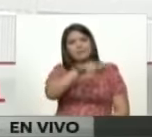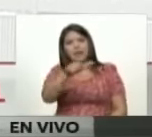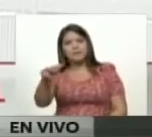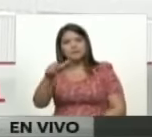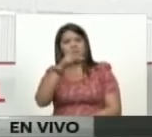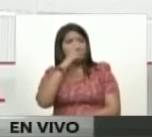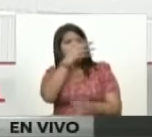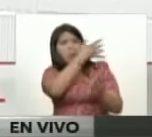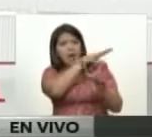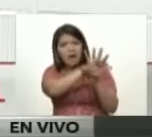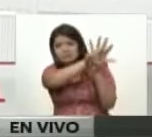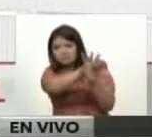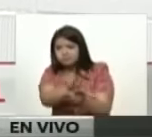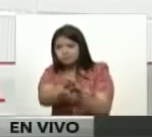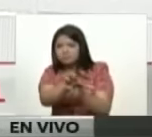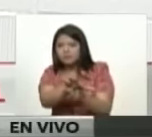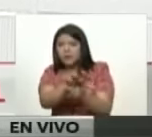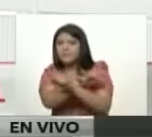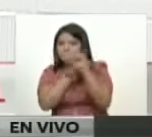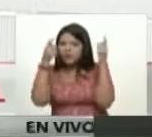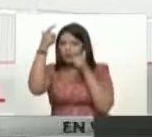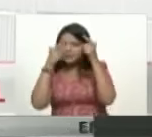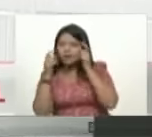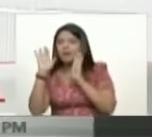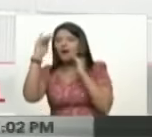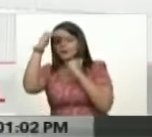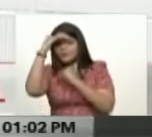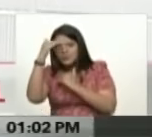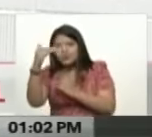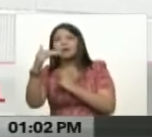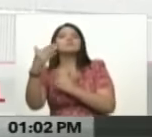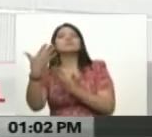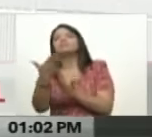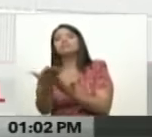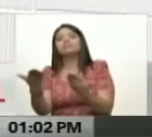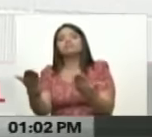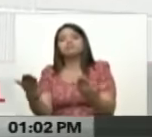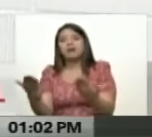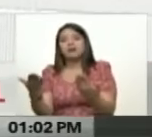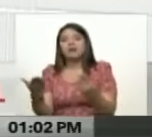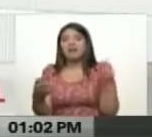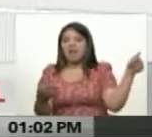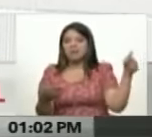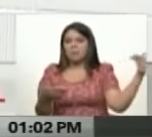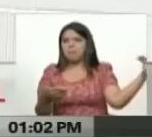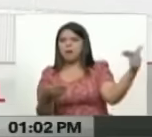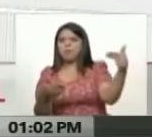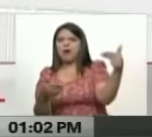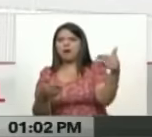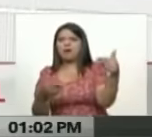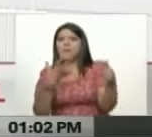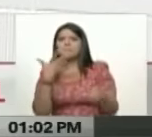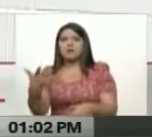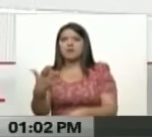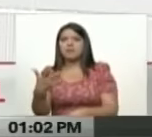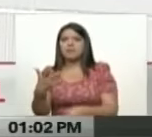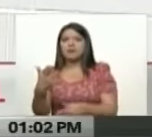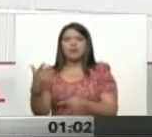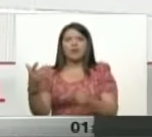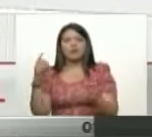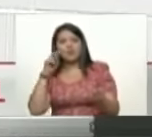marginados, y quien pretendía borrar estos logros de un plumazo se encontraba con un